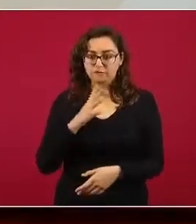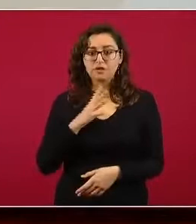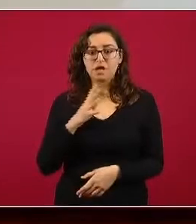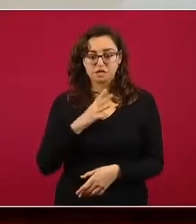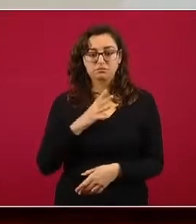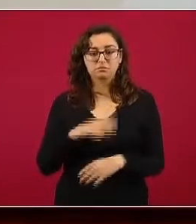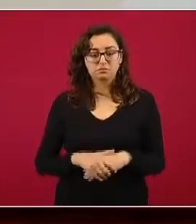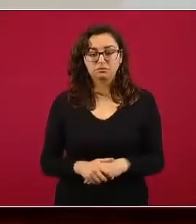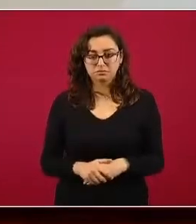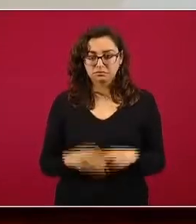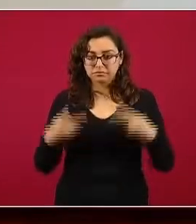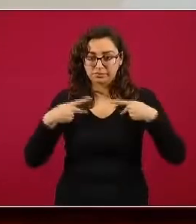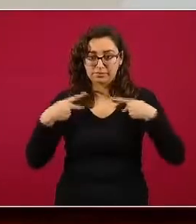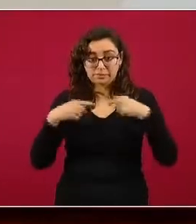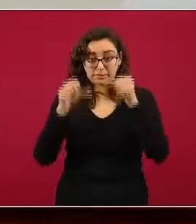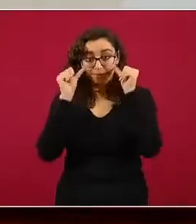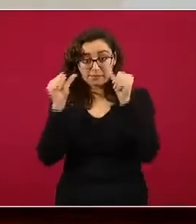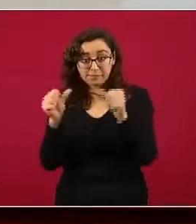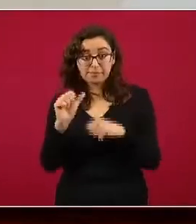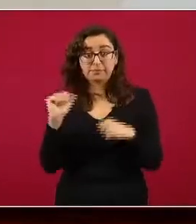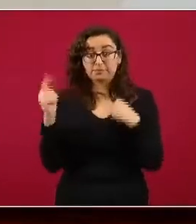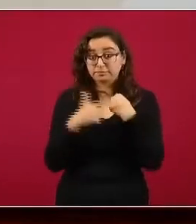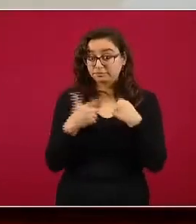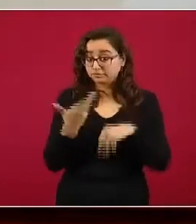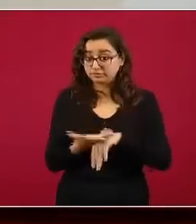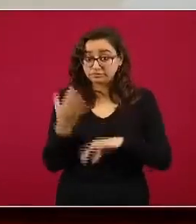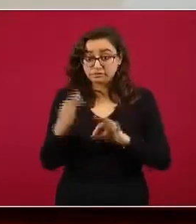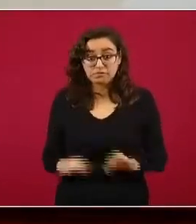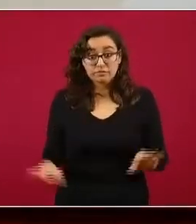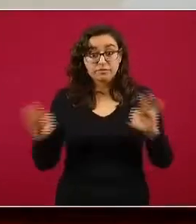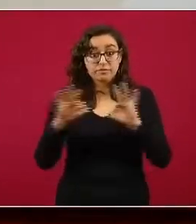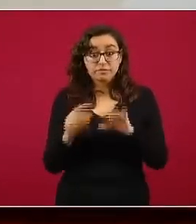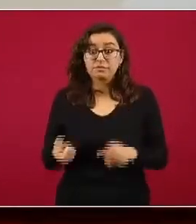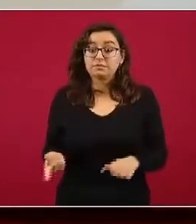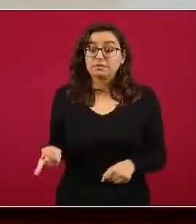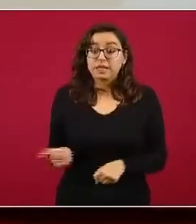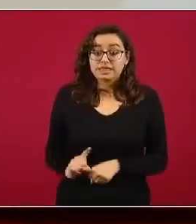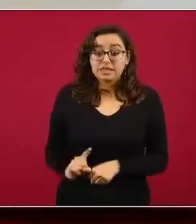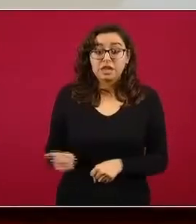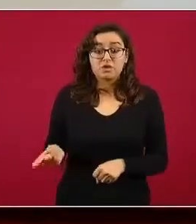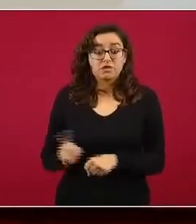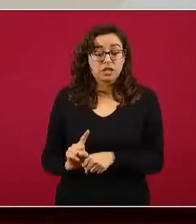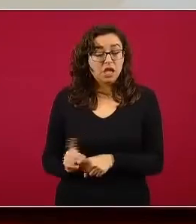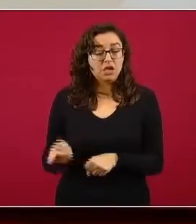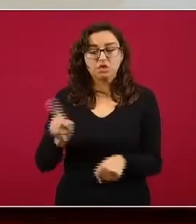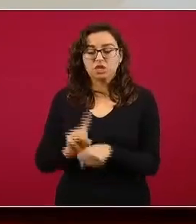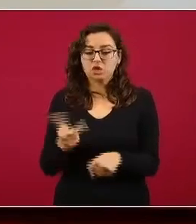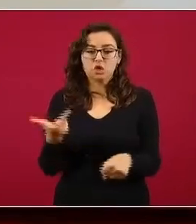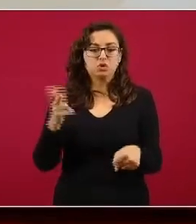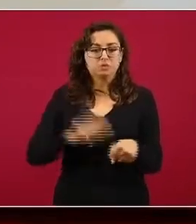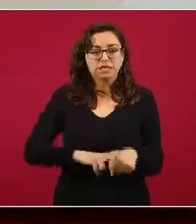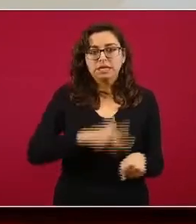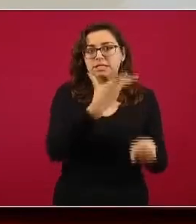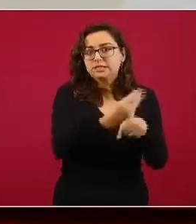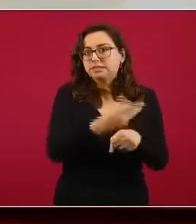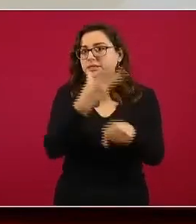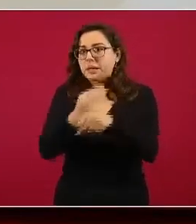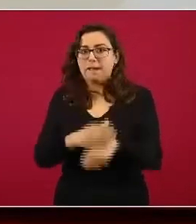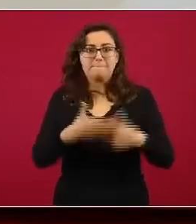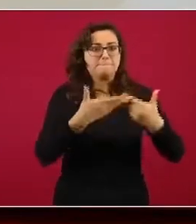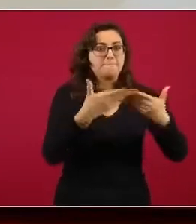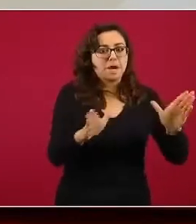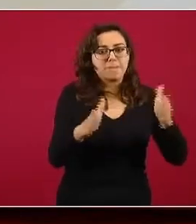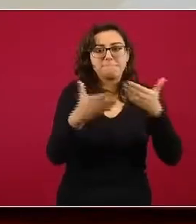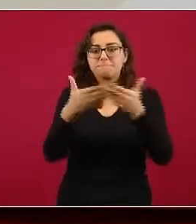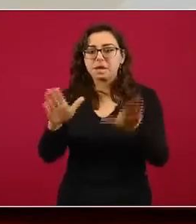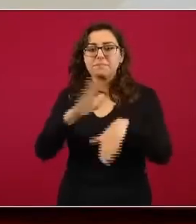para poder atender a las personas. Ahora, un dato muy importante, todos los días se está reconvirtiendo y expandiendo, lo que quiere decir